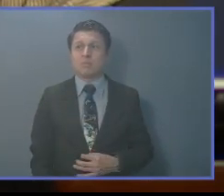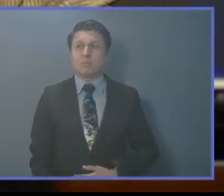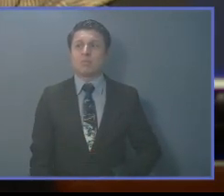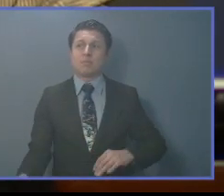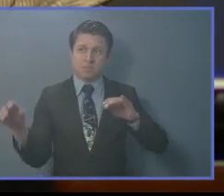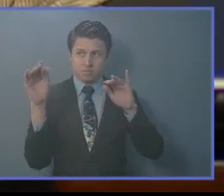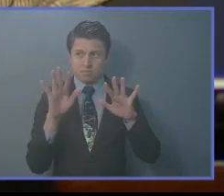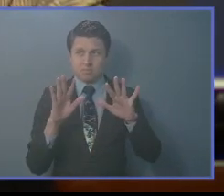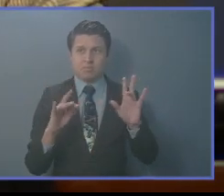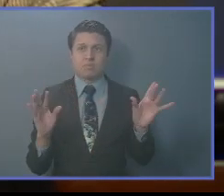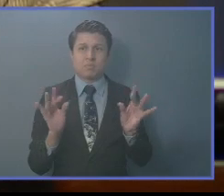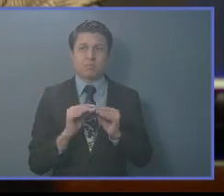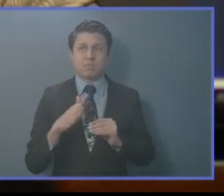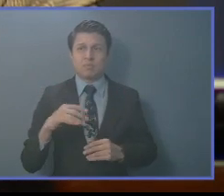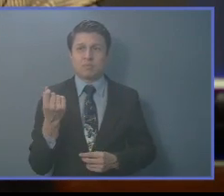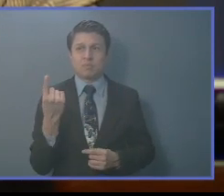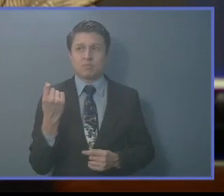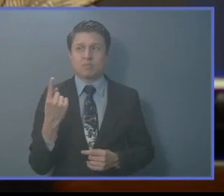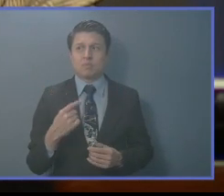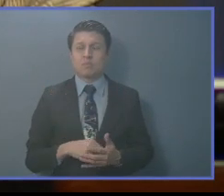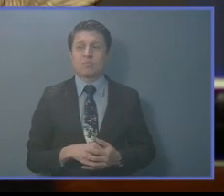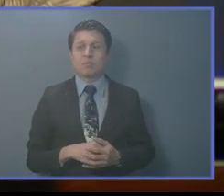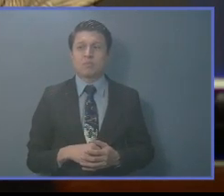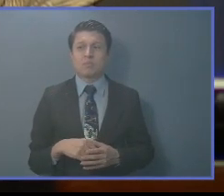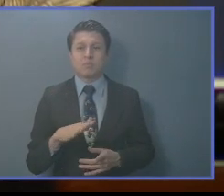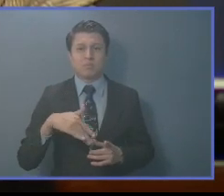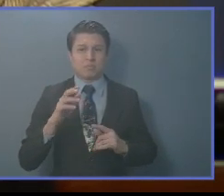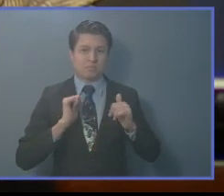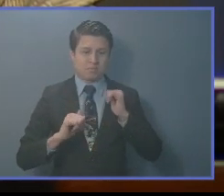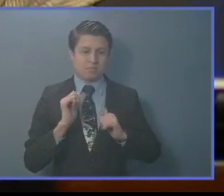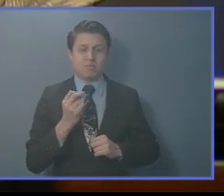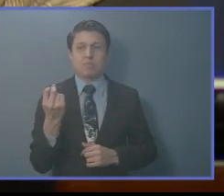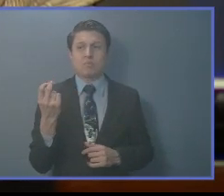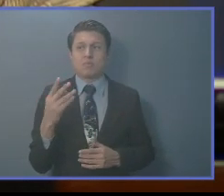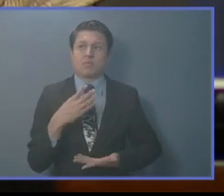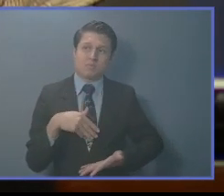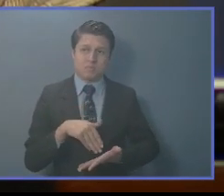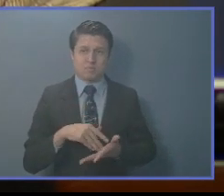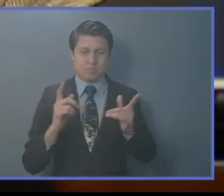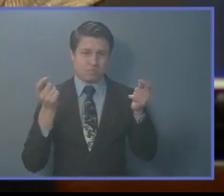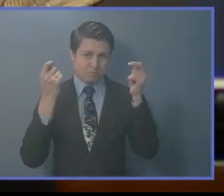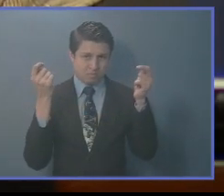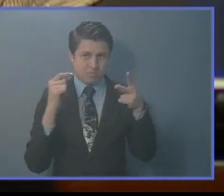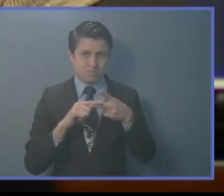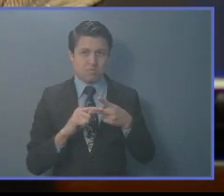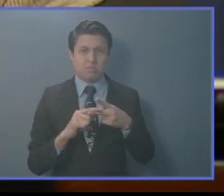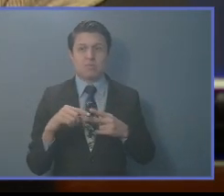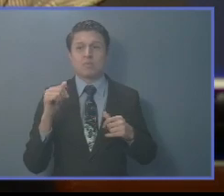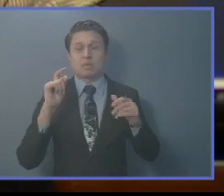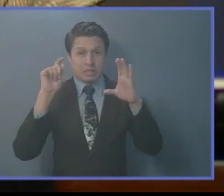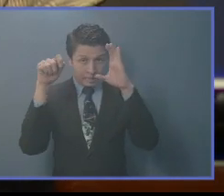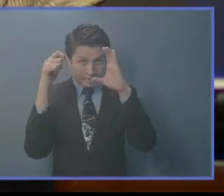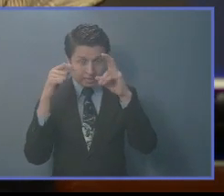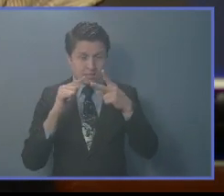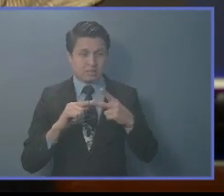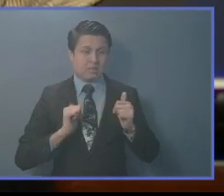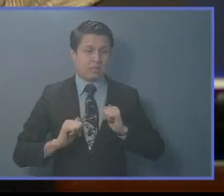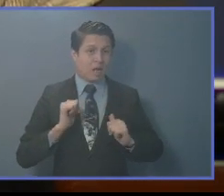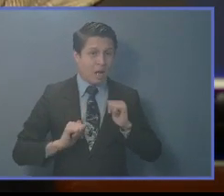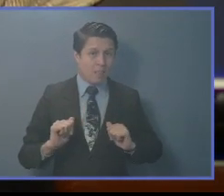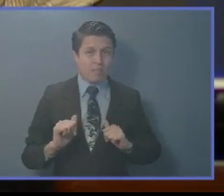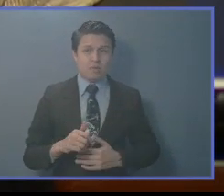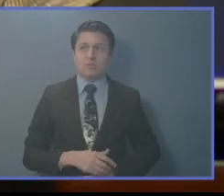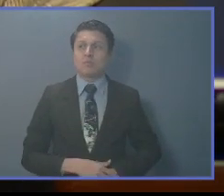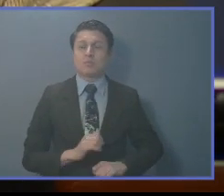10. Salas de recepciones. 11. Museos y salas de exposiciones. 12. Centros de convenciones. 13. Cines y teatros. 14. Establecimientos